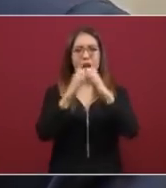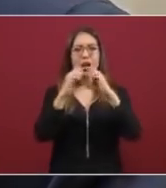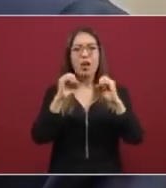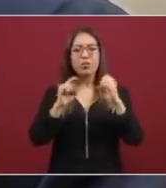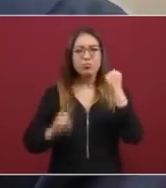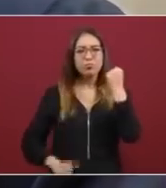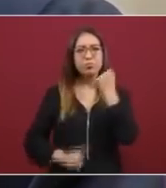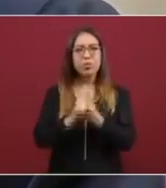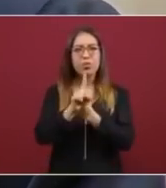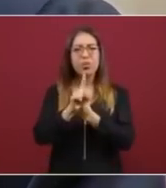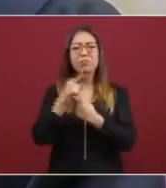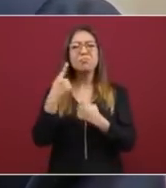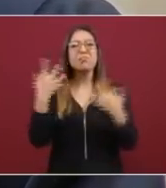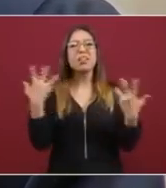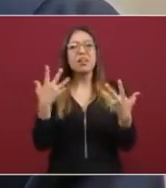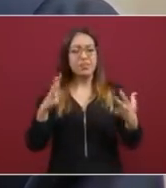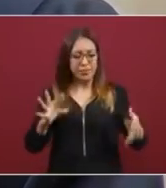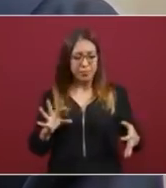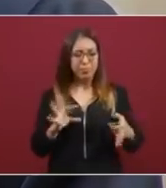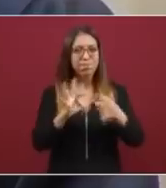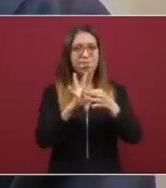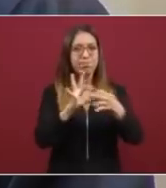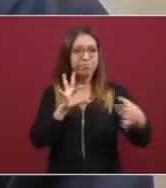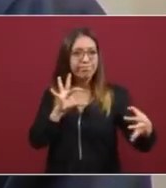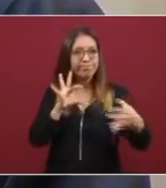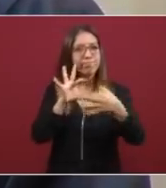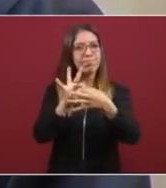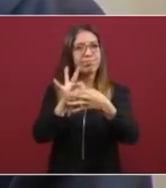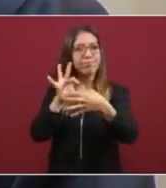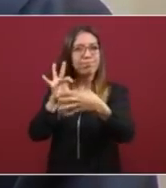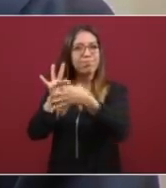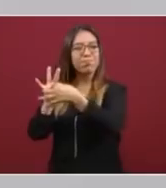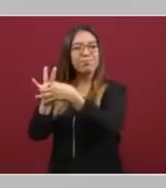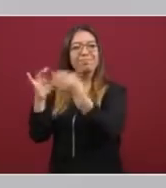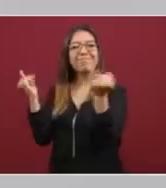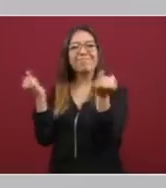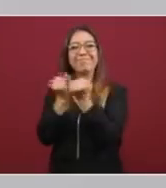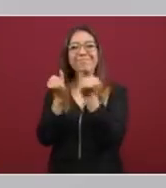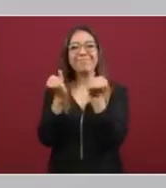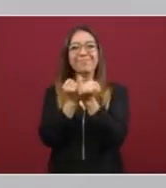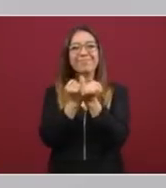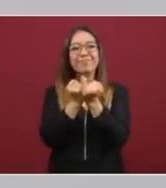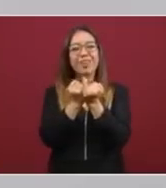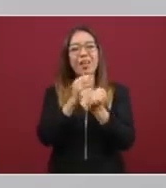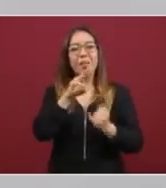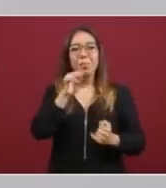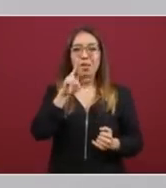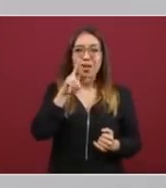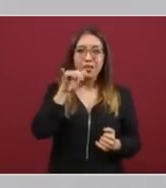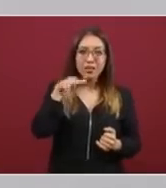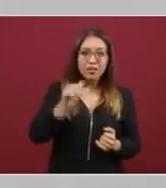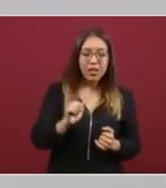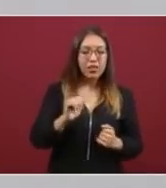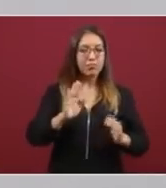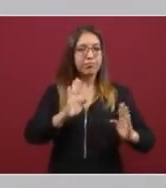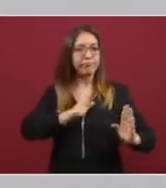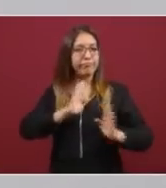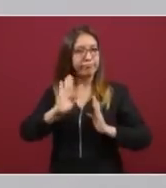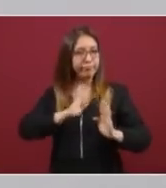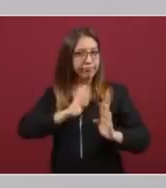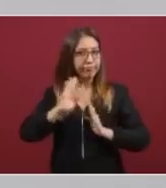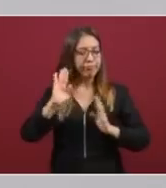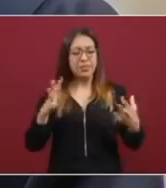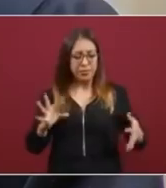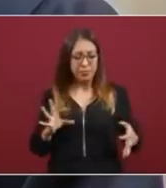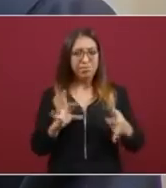y el Ejército se unen para apoyar al pueblo. Bajo el lema "La Cruz Roja te llama", el primer mandatario reconoció la solidaridad de